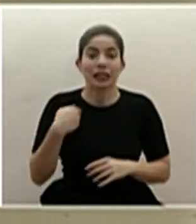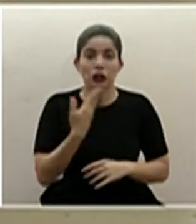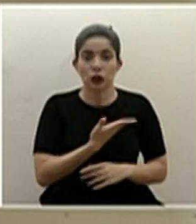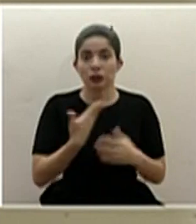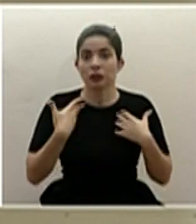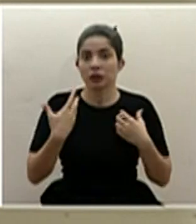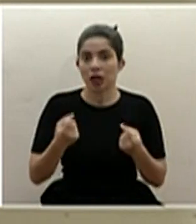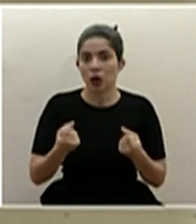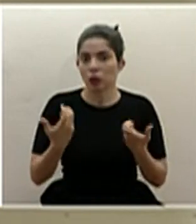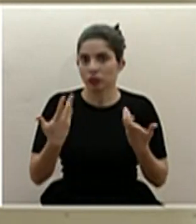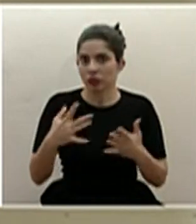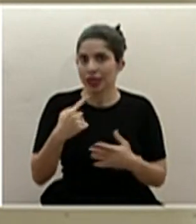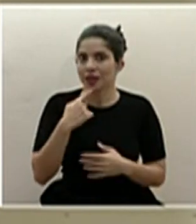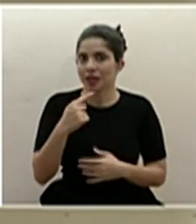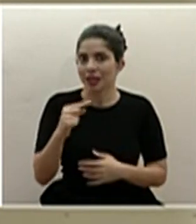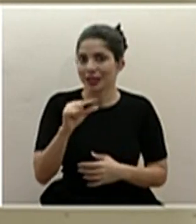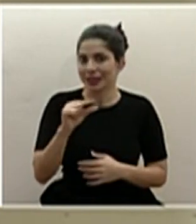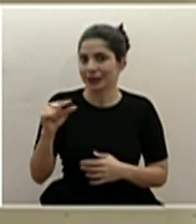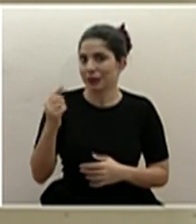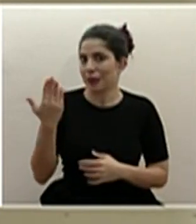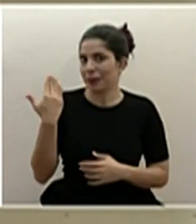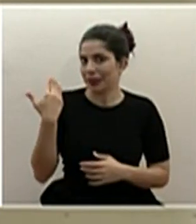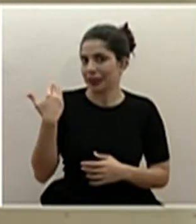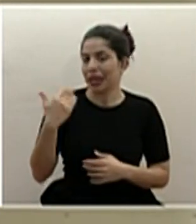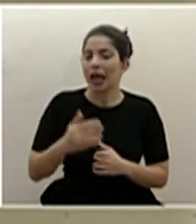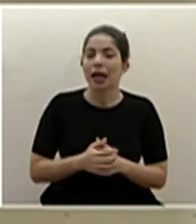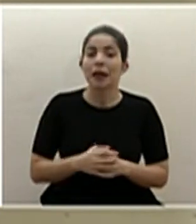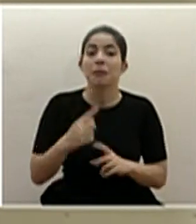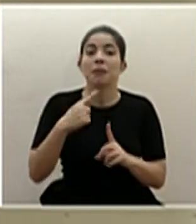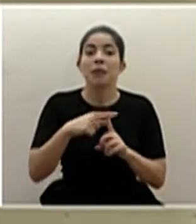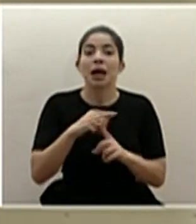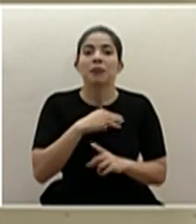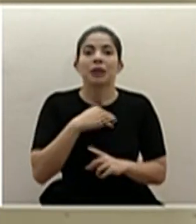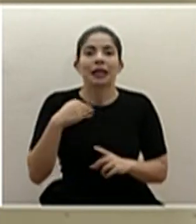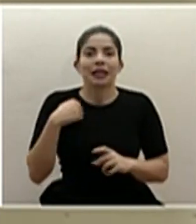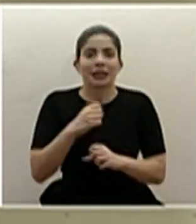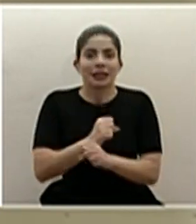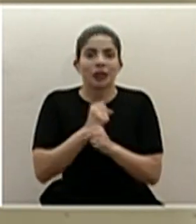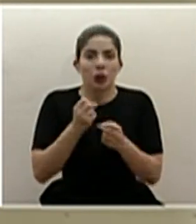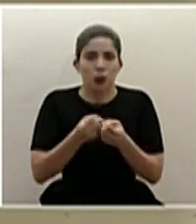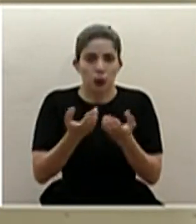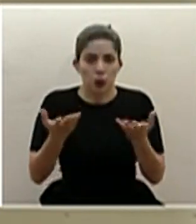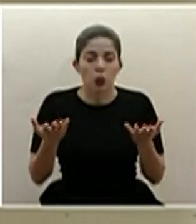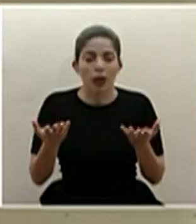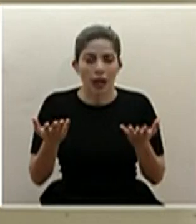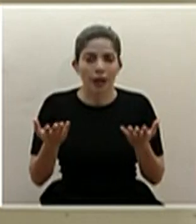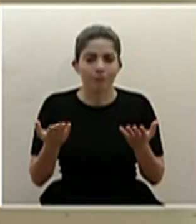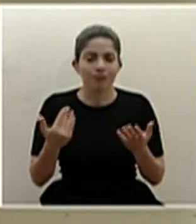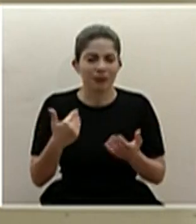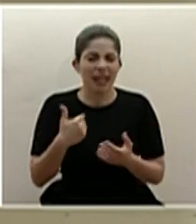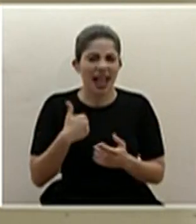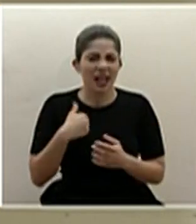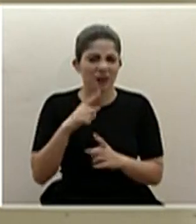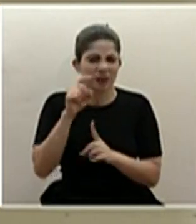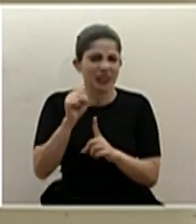de Salud en la semana recién pasada y el propio ministro de Seguridad Pública. Tenemos una